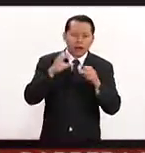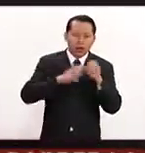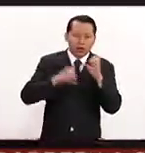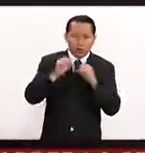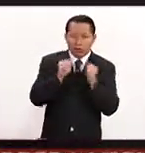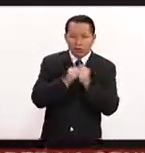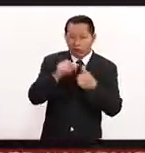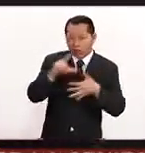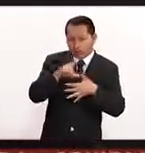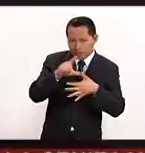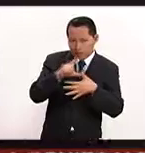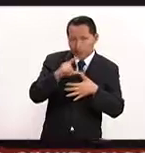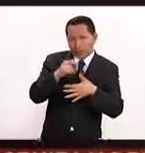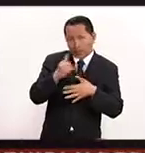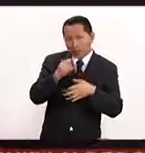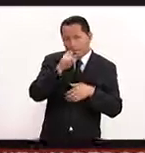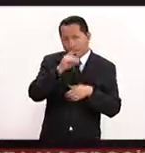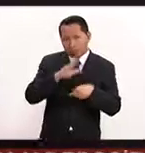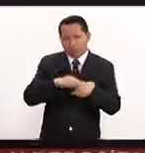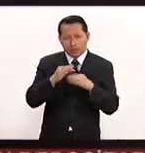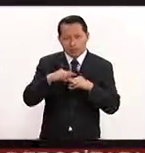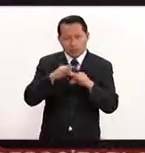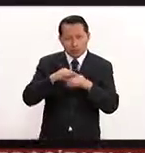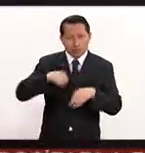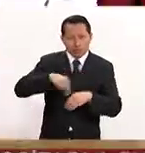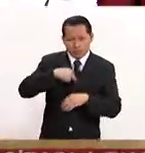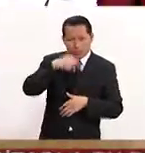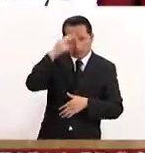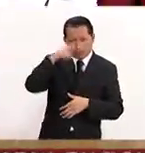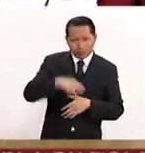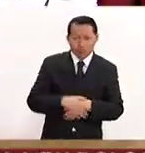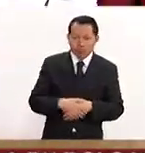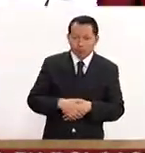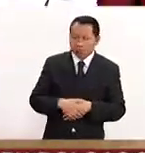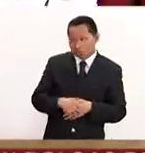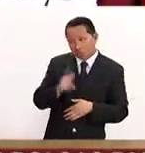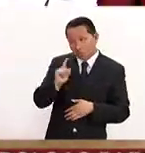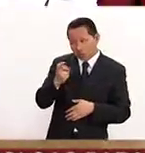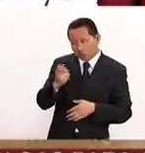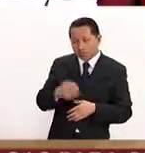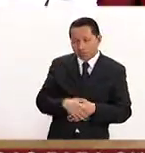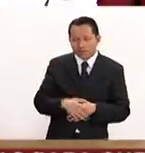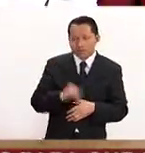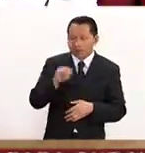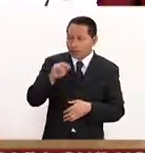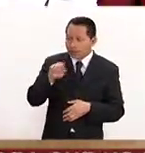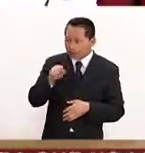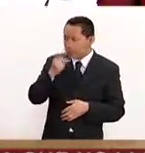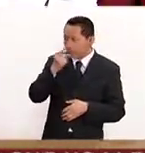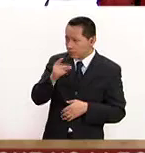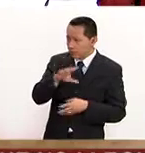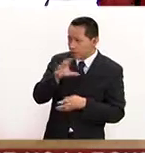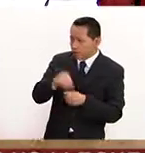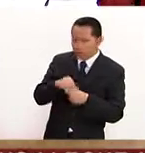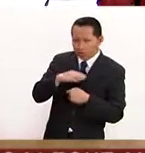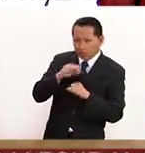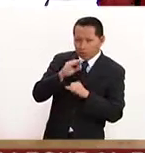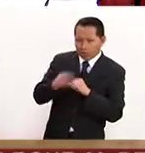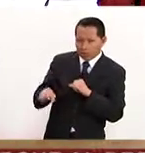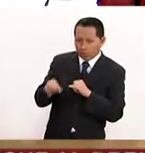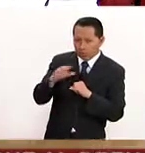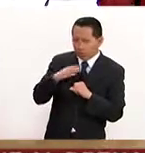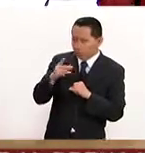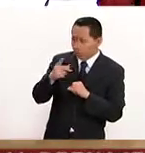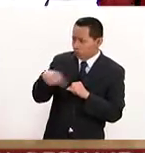América Latina y en particular con nosotros. Ojalá que así sea. Inés, dentro de todos los análisis, ya por último, que